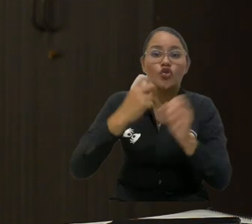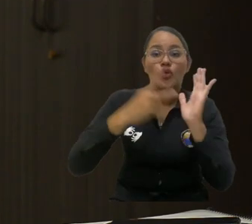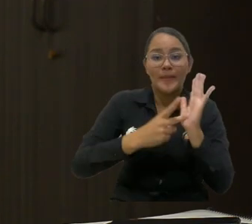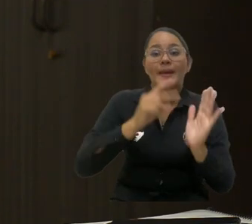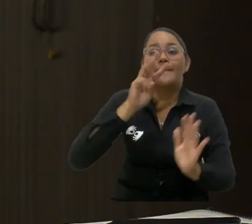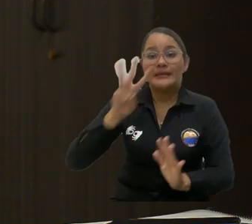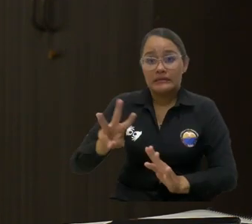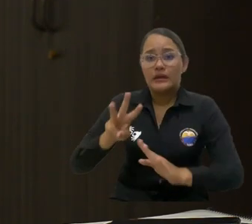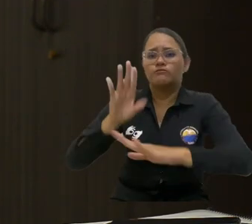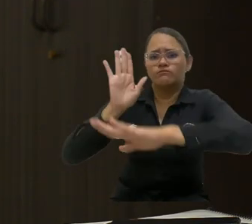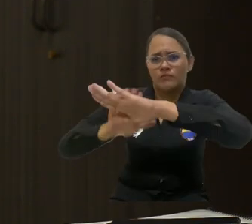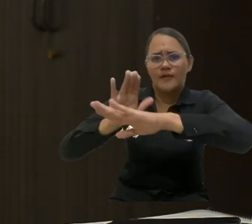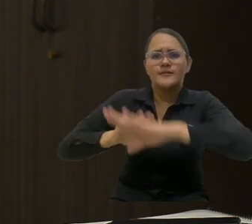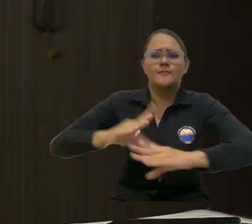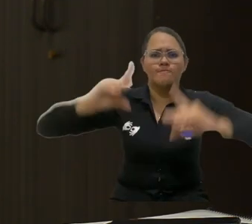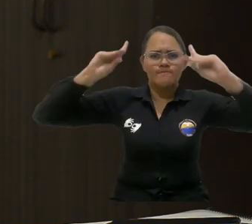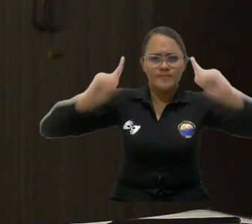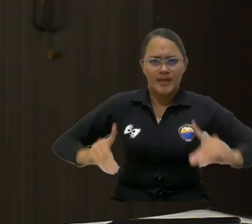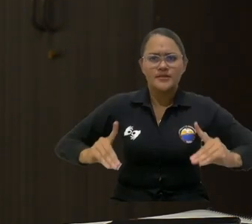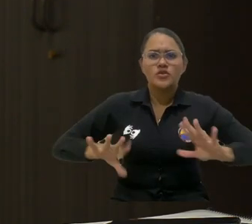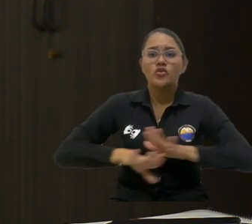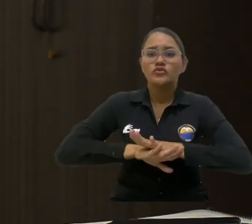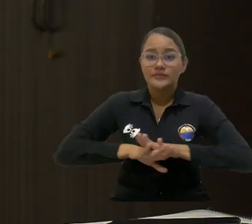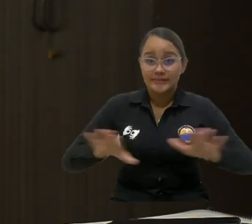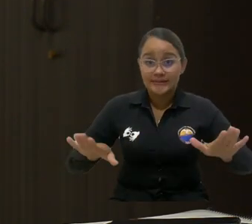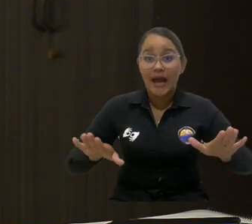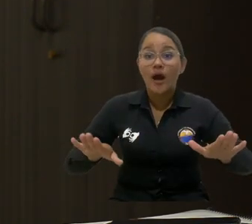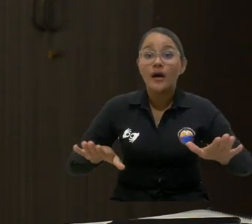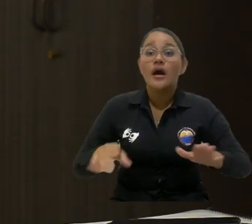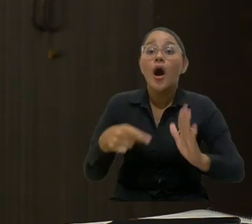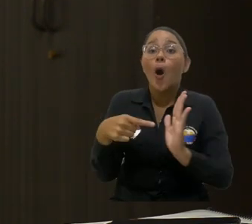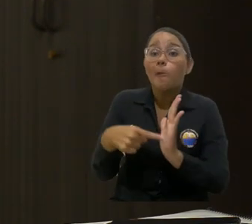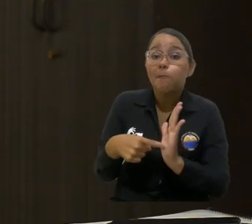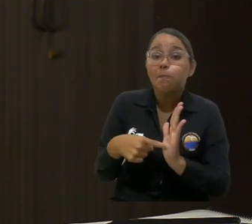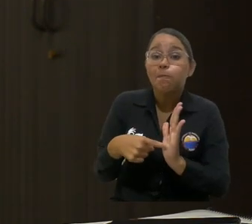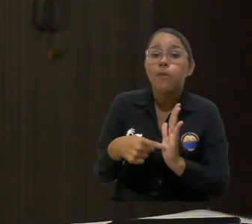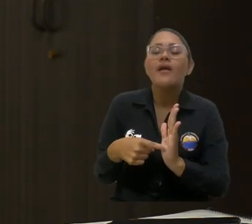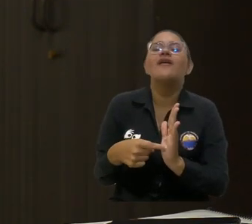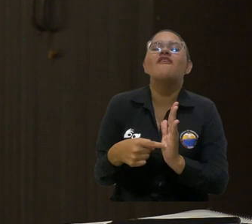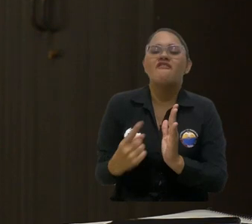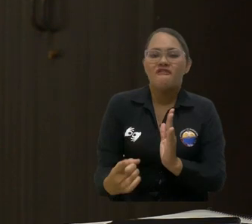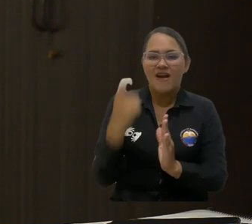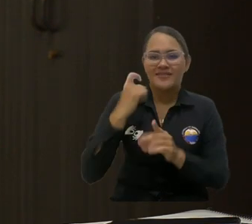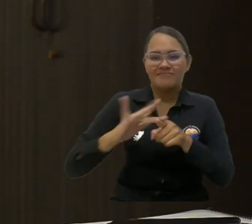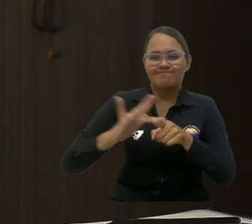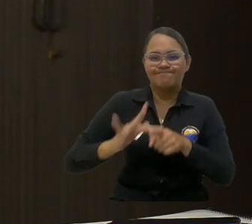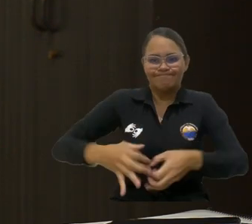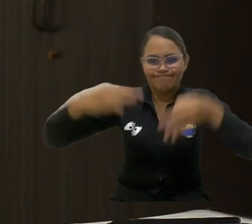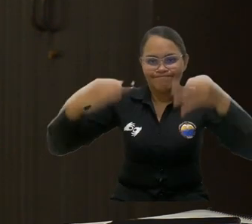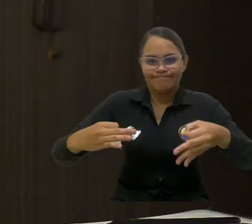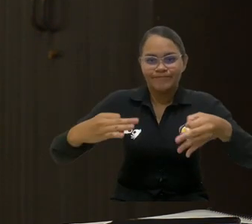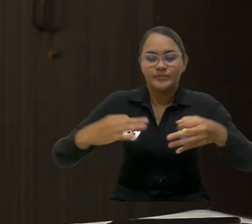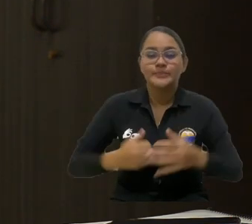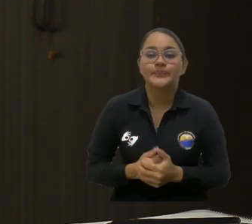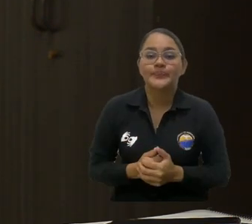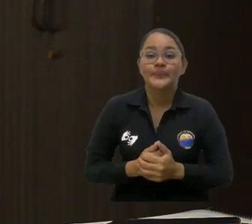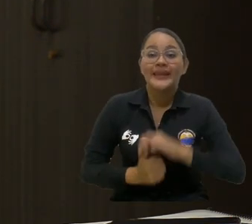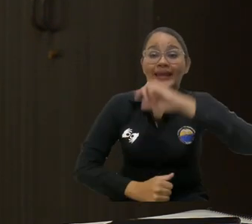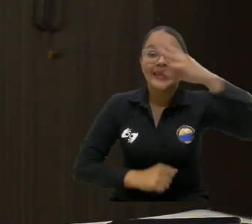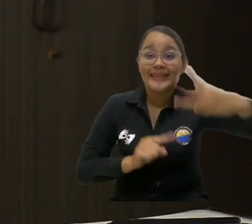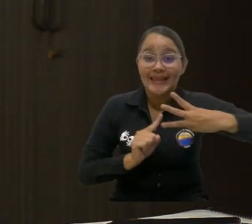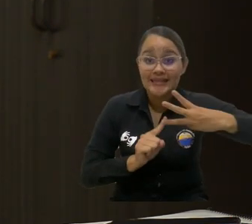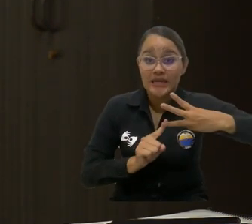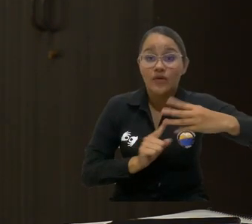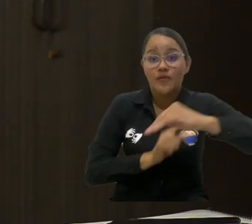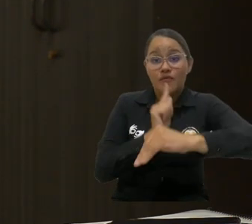que fue notificada al estudiante Caballero Escobar, término que se encuentra pendiente de ejecutoria.